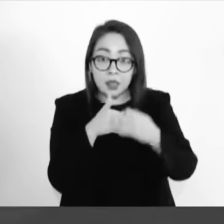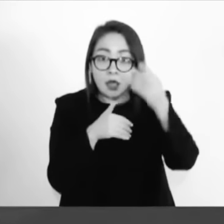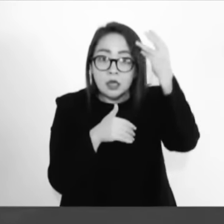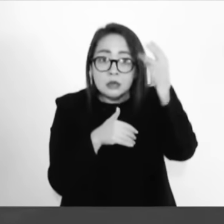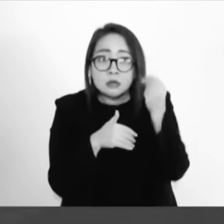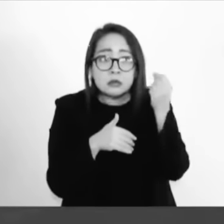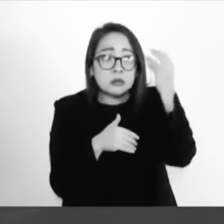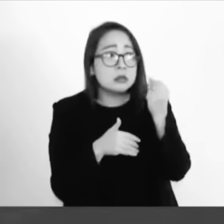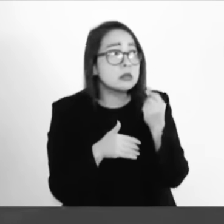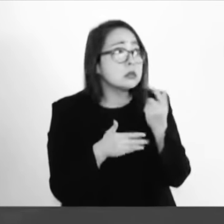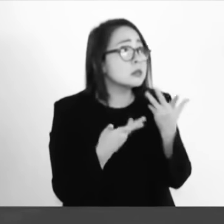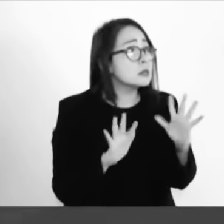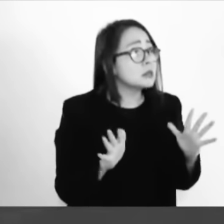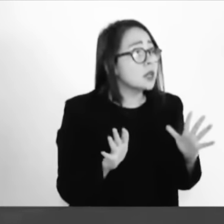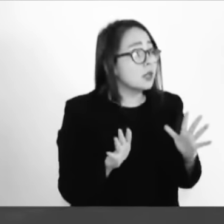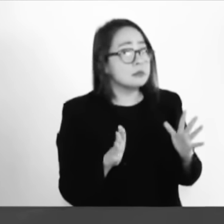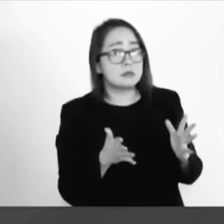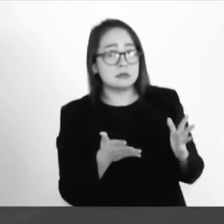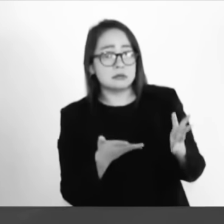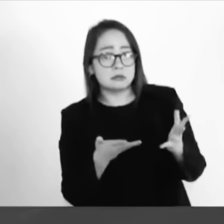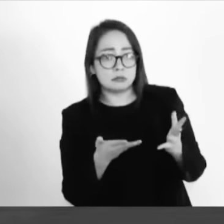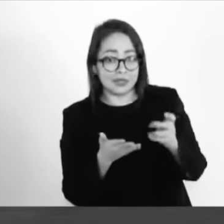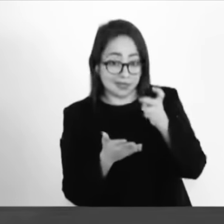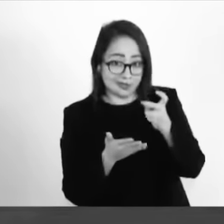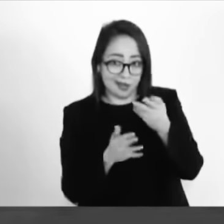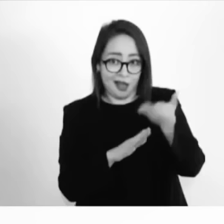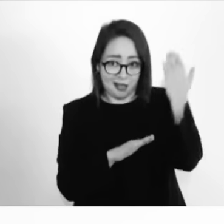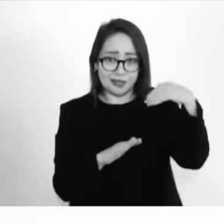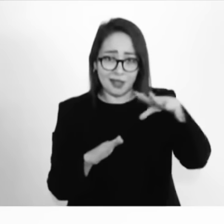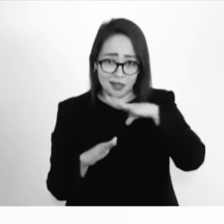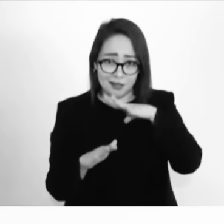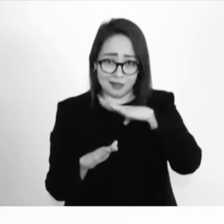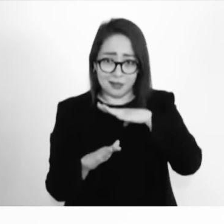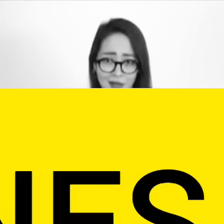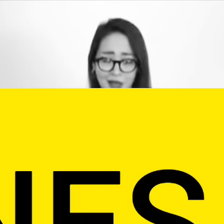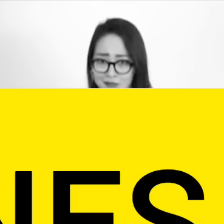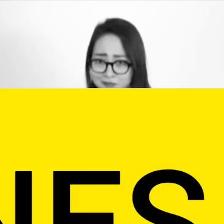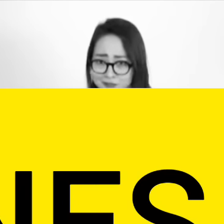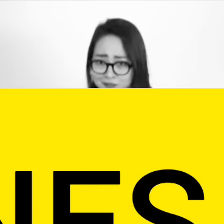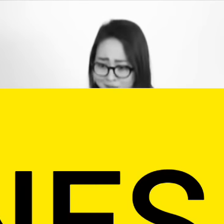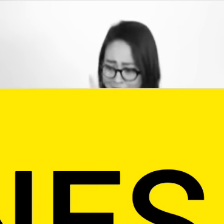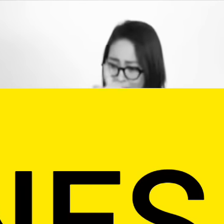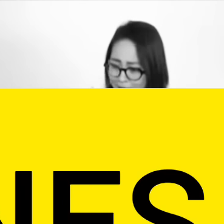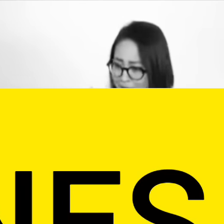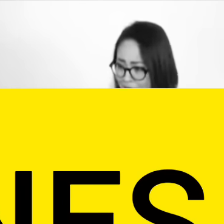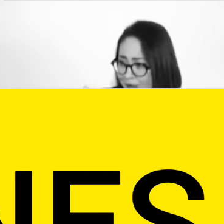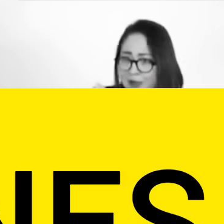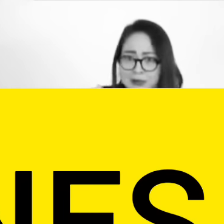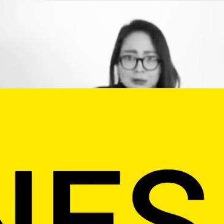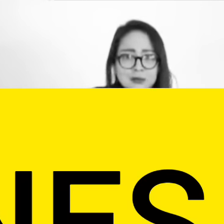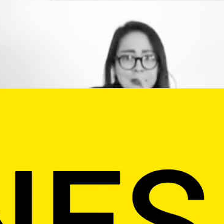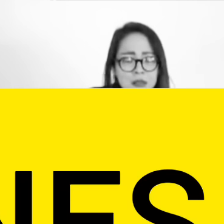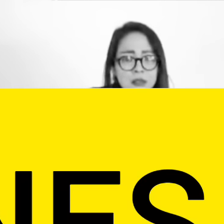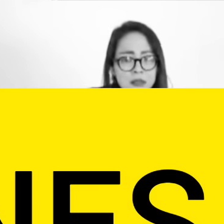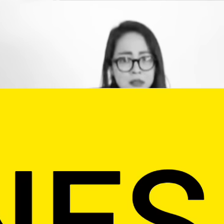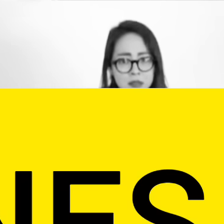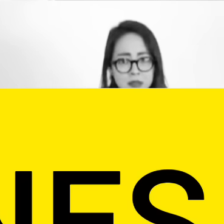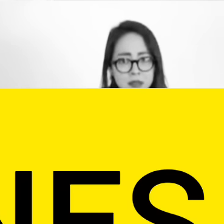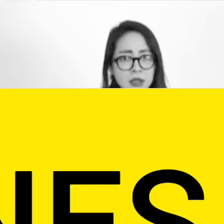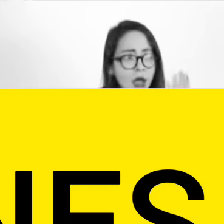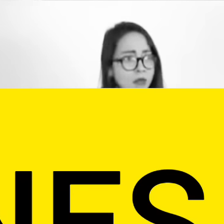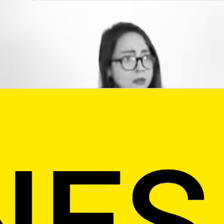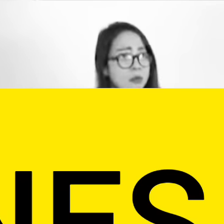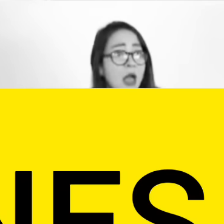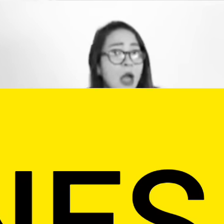recibe, porque así está esa reforma, su salario cuando estaba en activo, sino